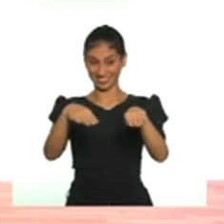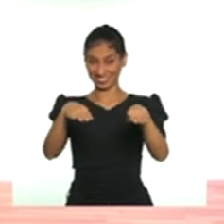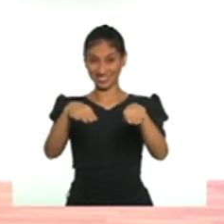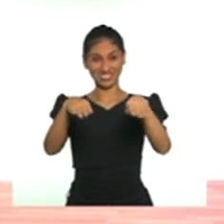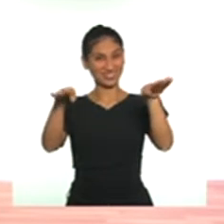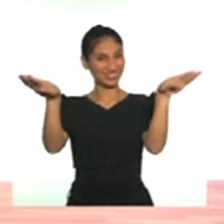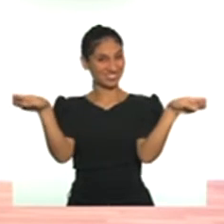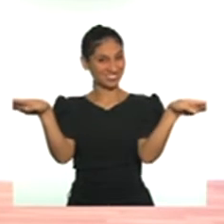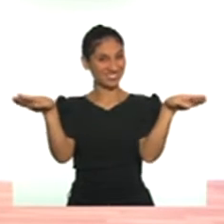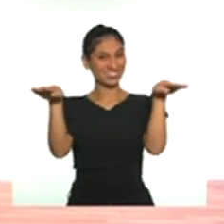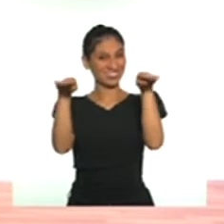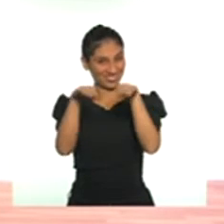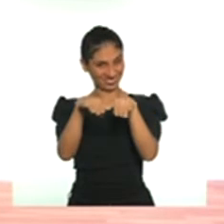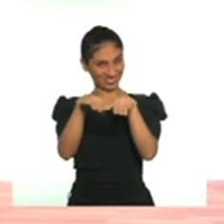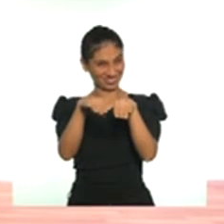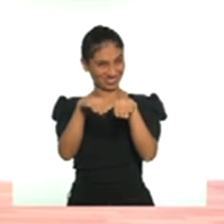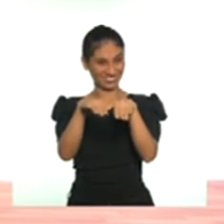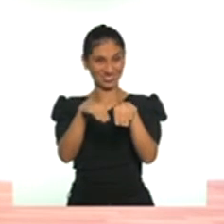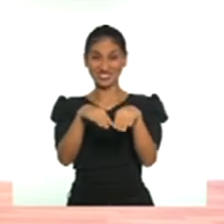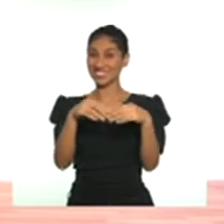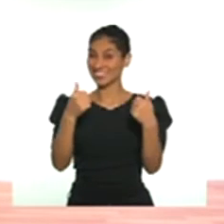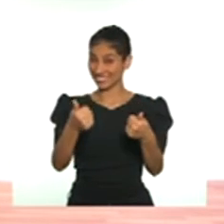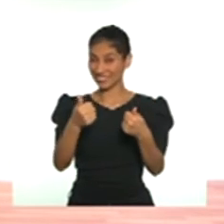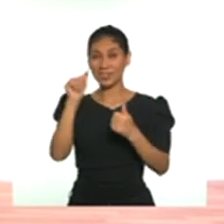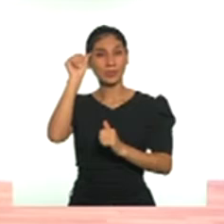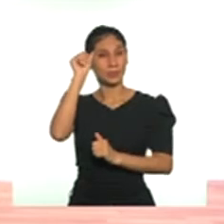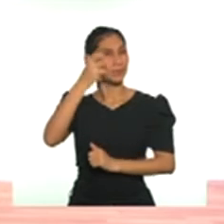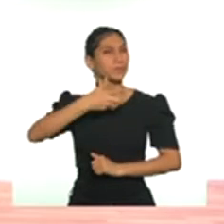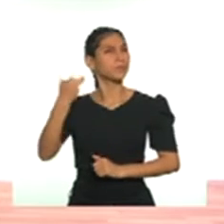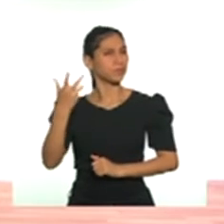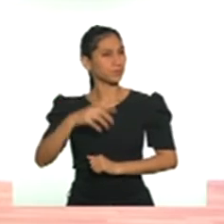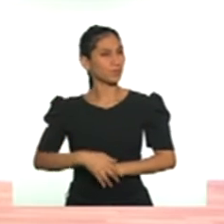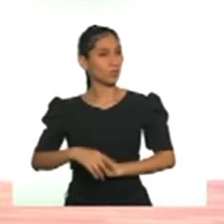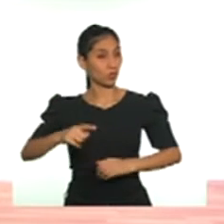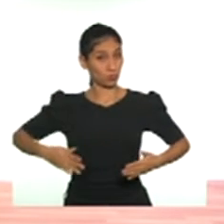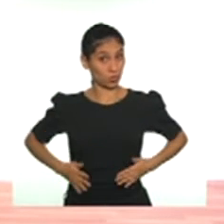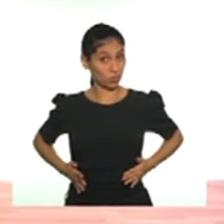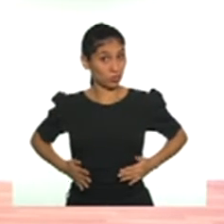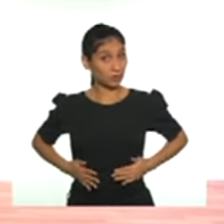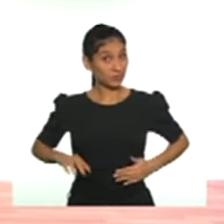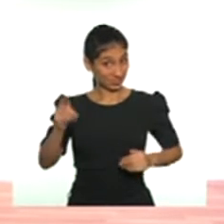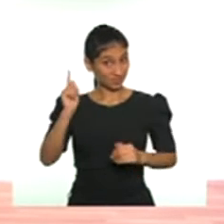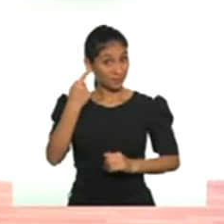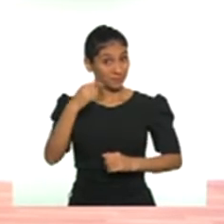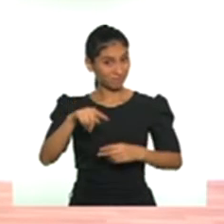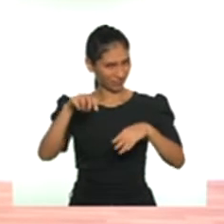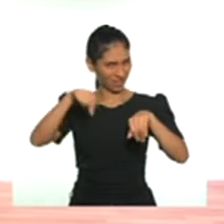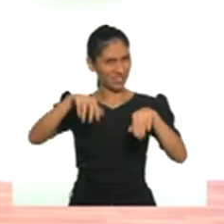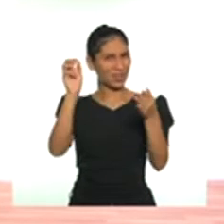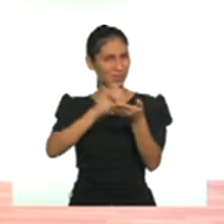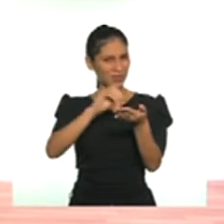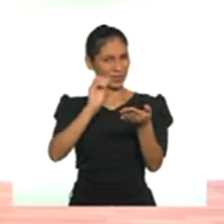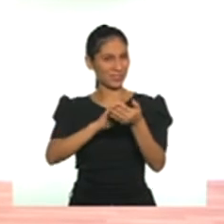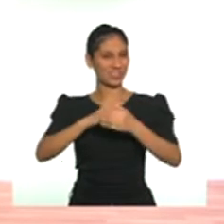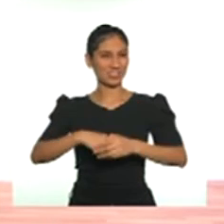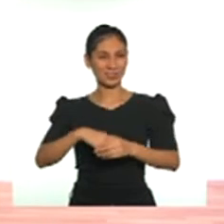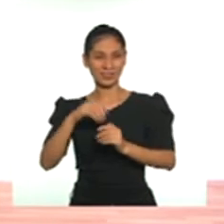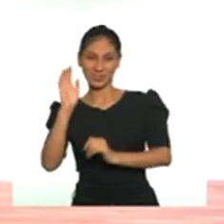uno, dos, uno, dos. ¿Recuerdas el trabajo del torso que hicimos al inicio? Ahora lo vamos a